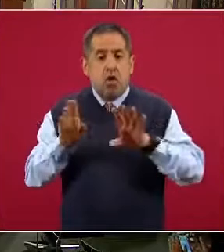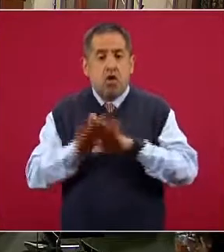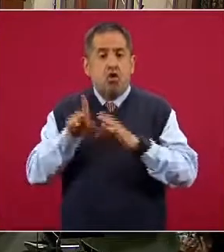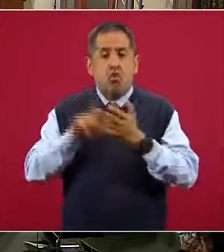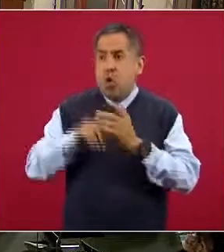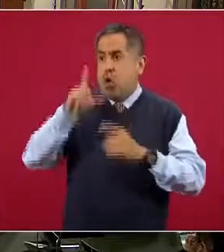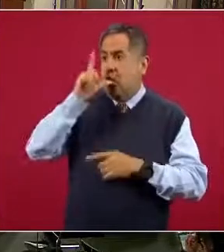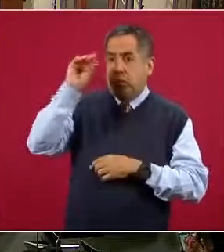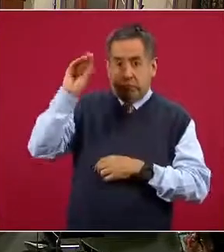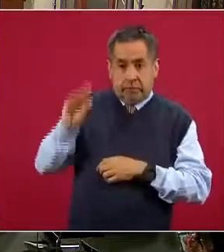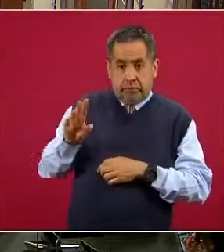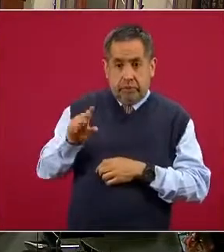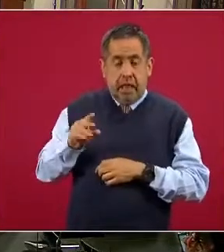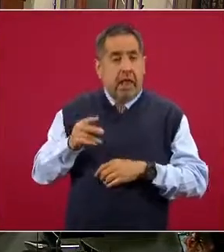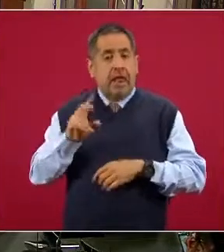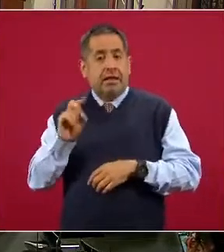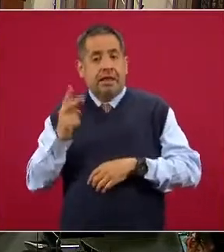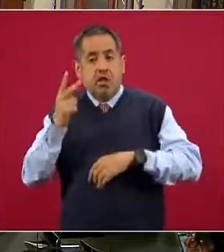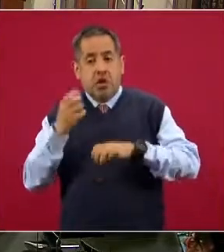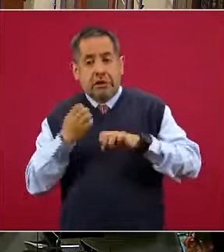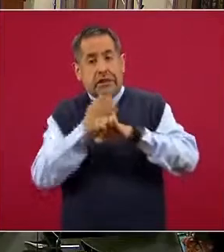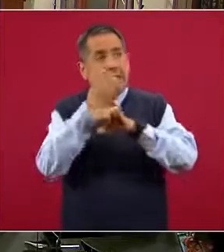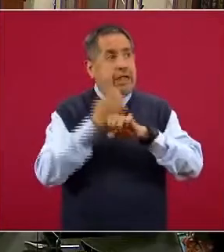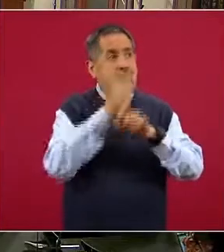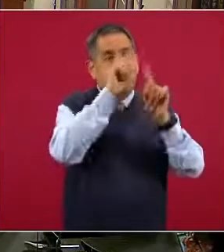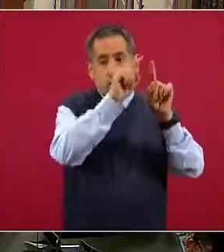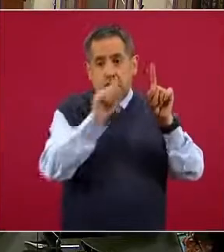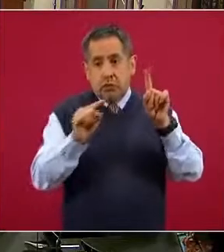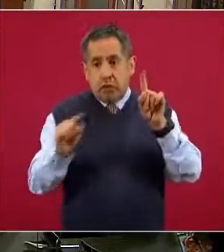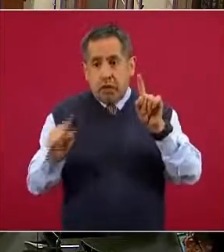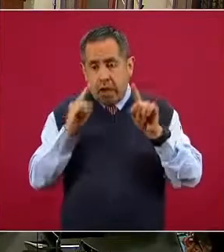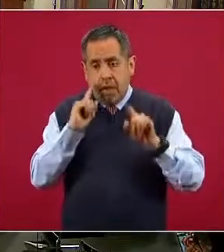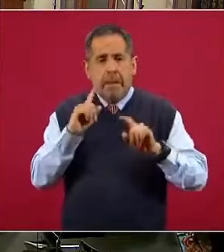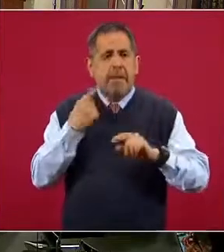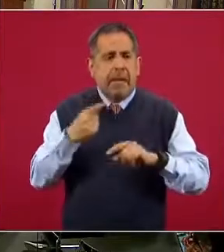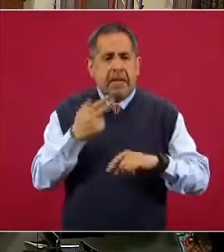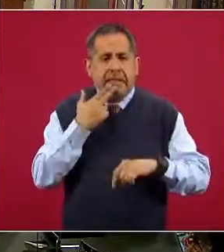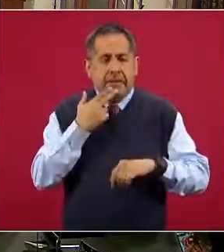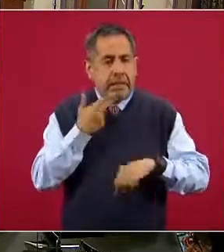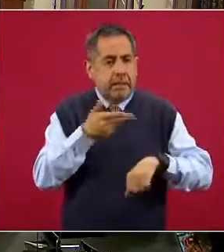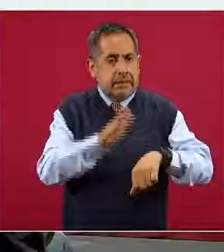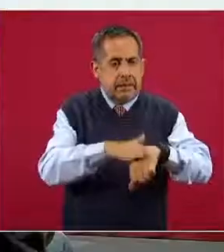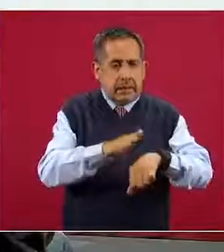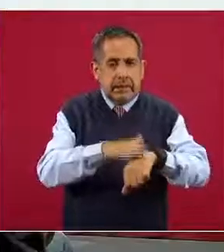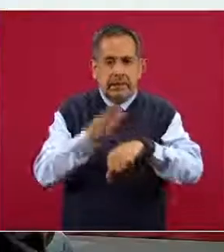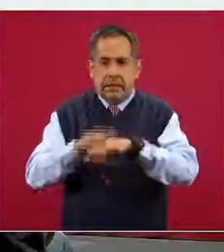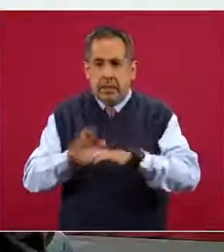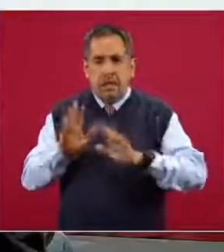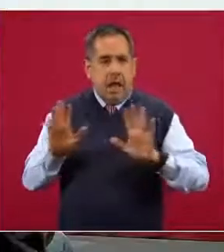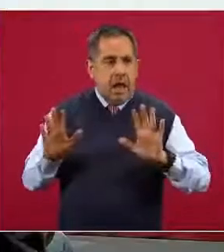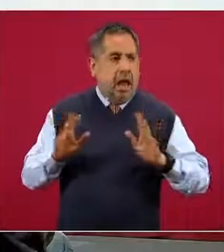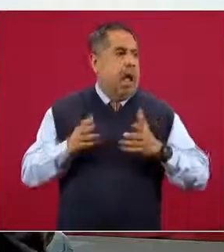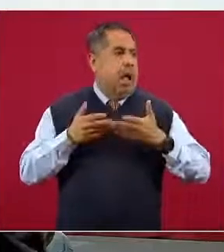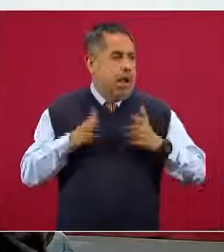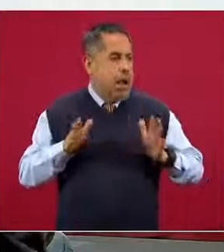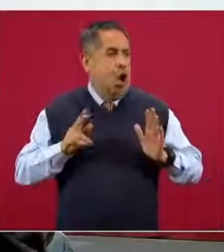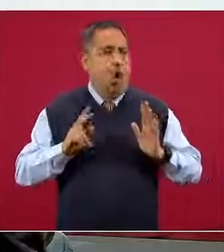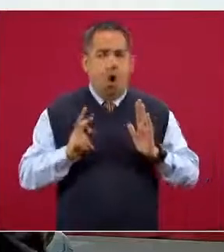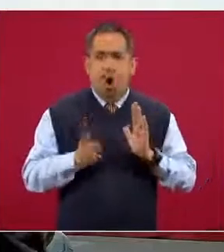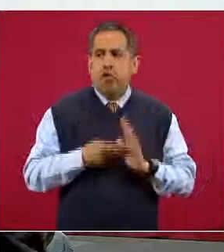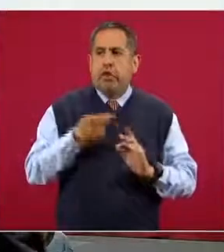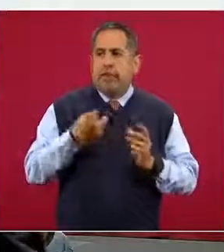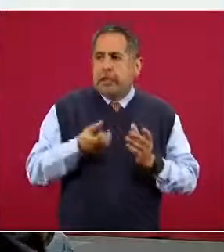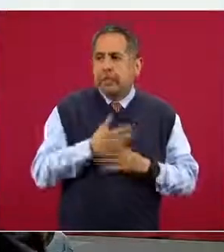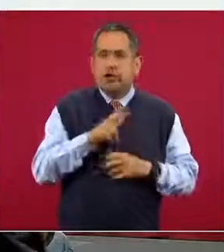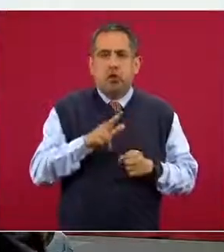en las 32 entidades federativas, con el objetivo de tener un regreso a las actividades